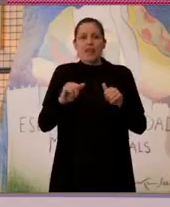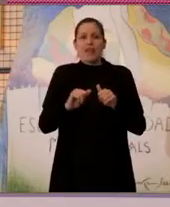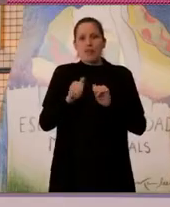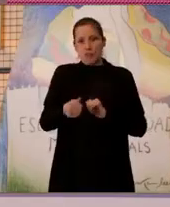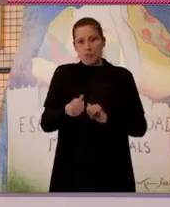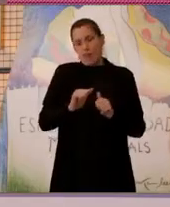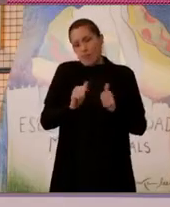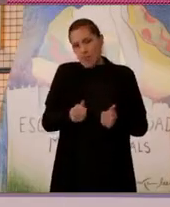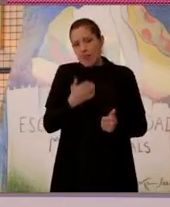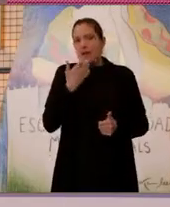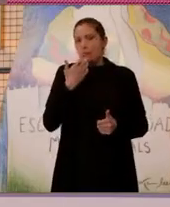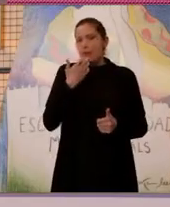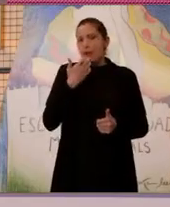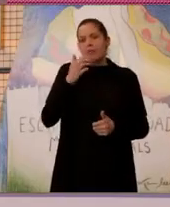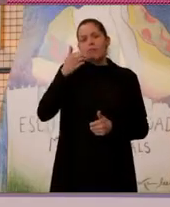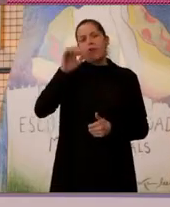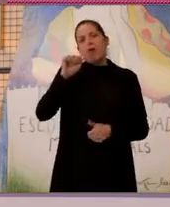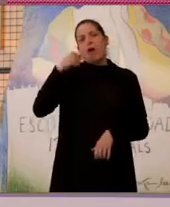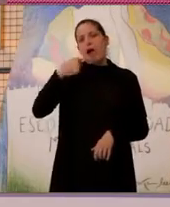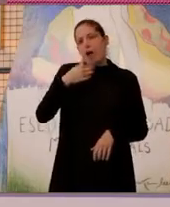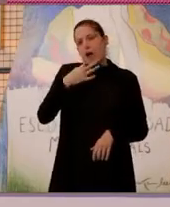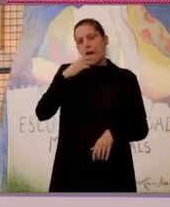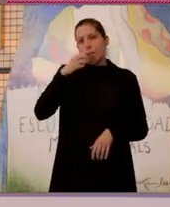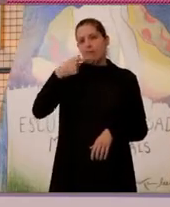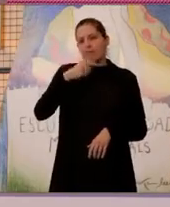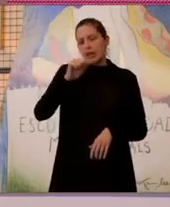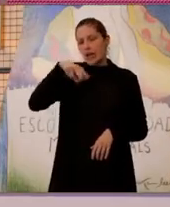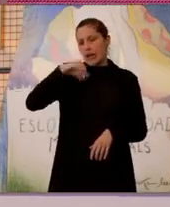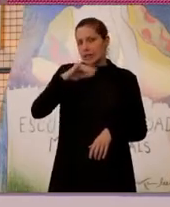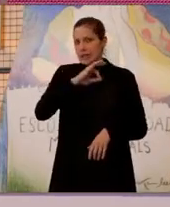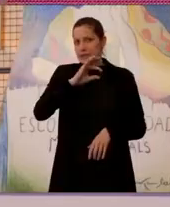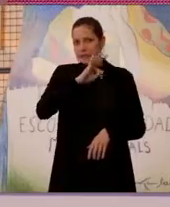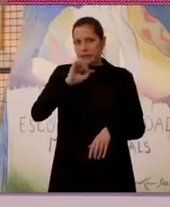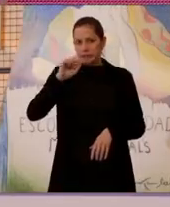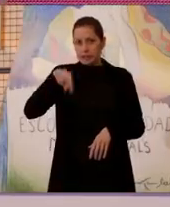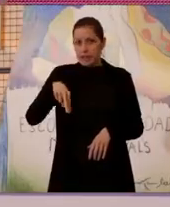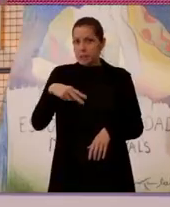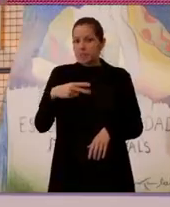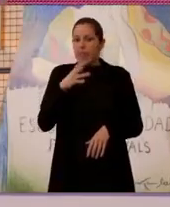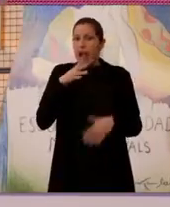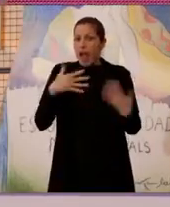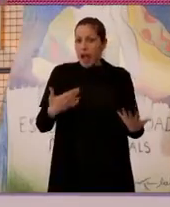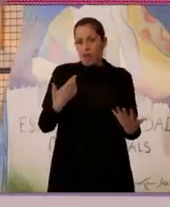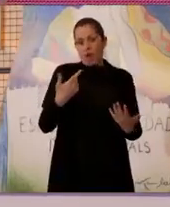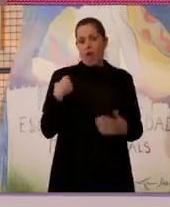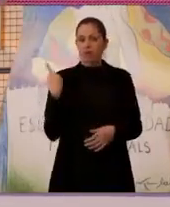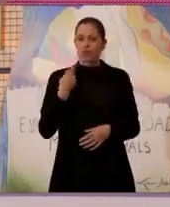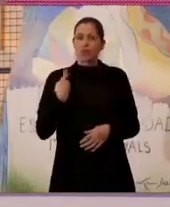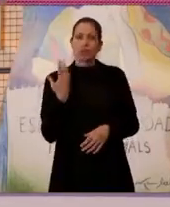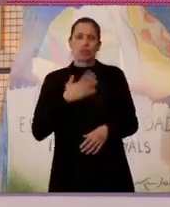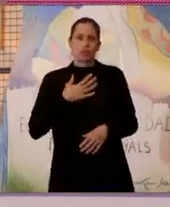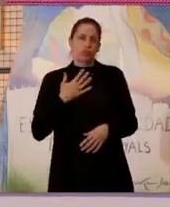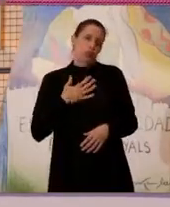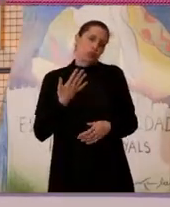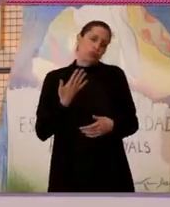o lo que está pasando en Irán etcétera yo creo en nosotras estamos en otra fase nosotras me refiero pues al mundo